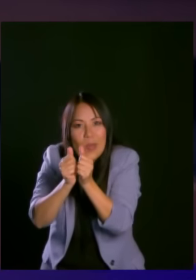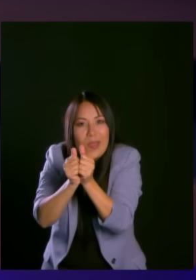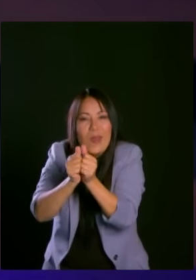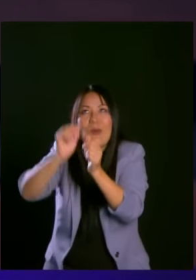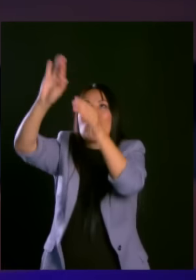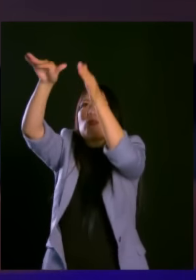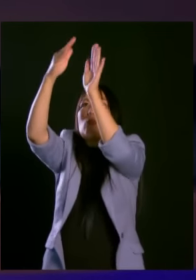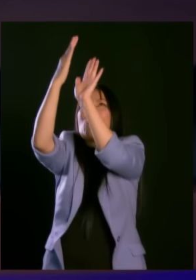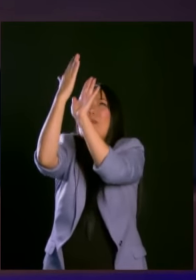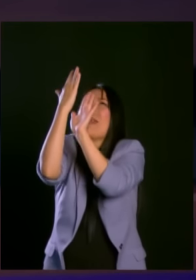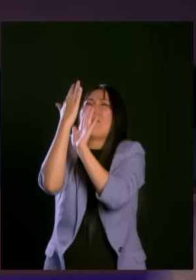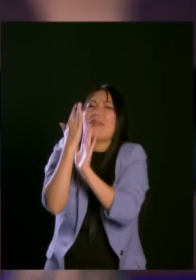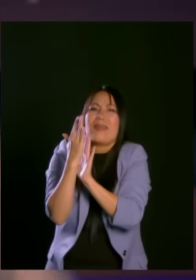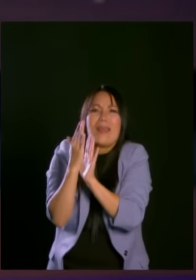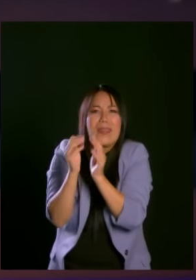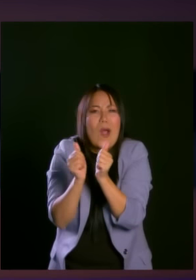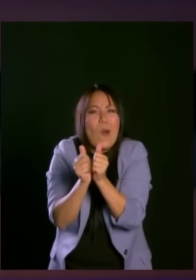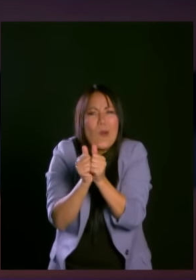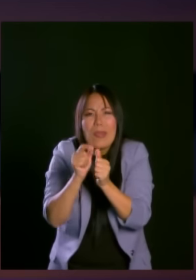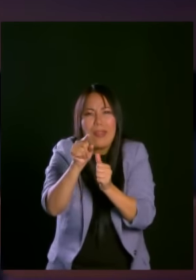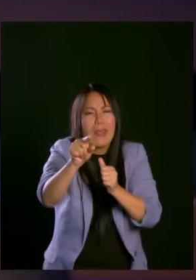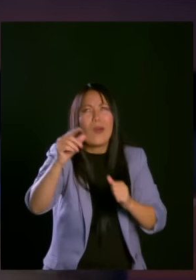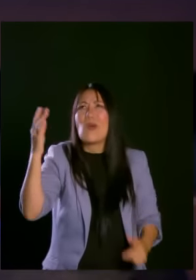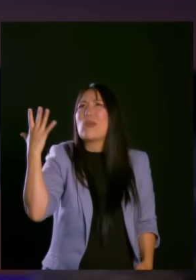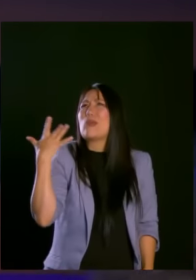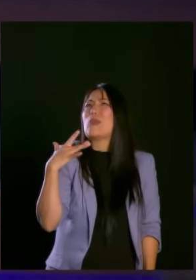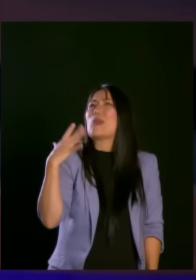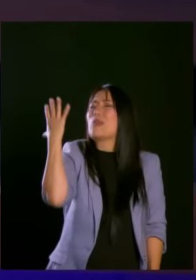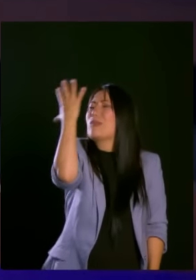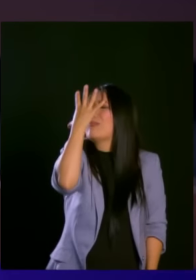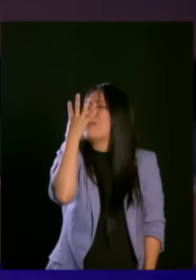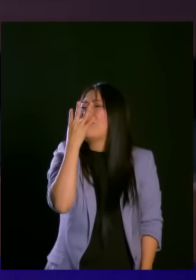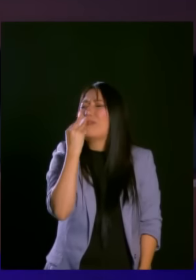presencia. Es lo más lindo.